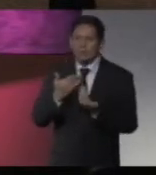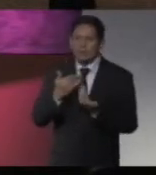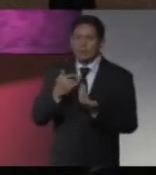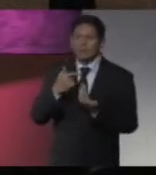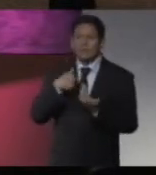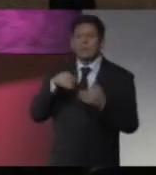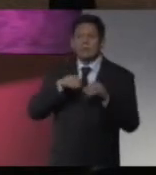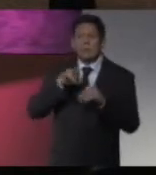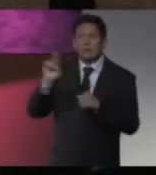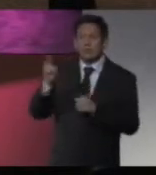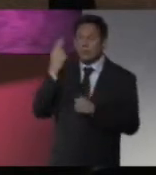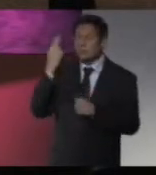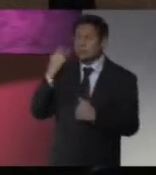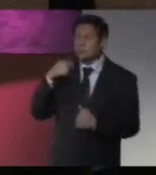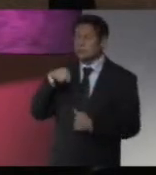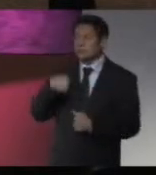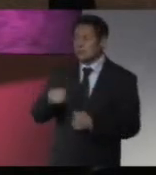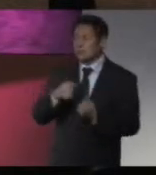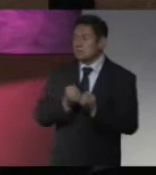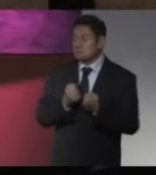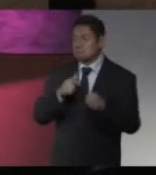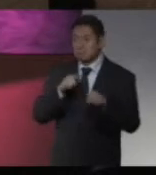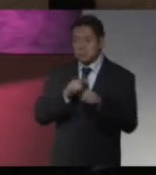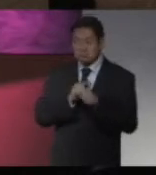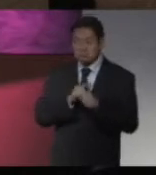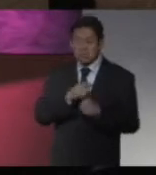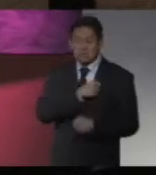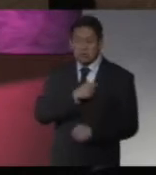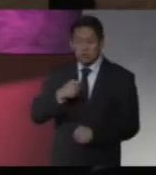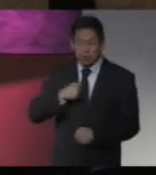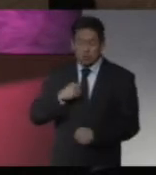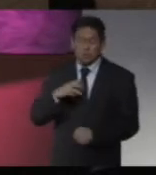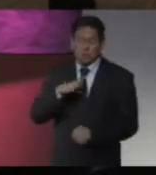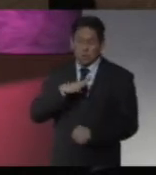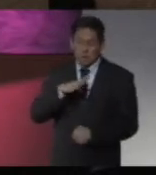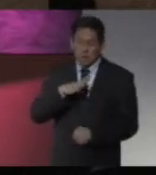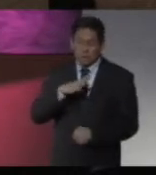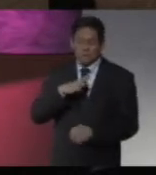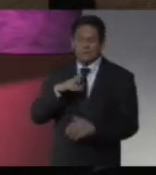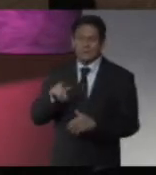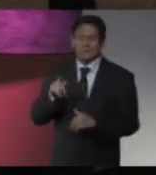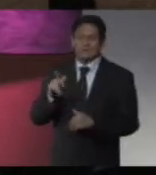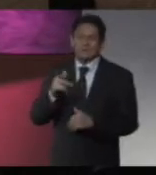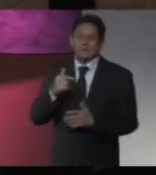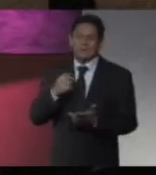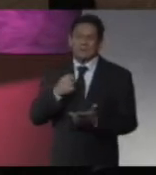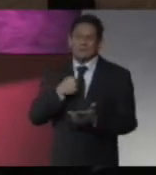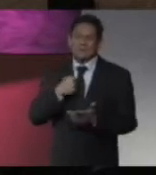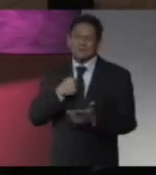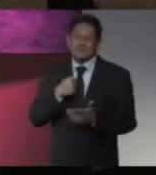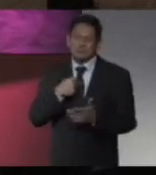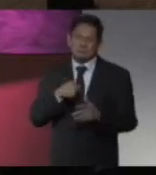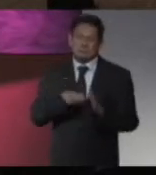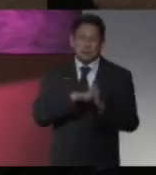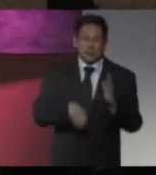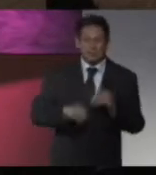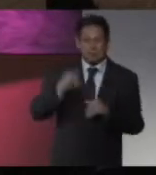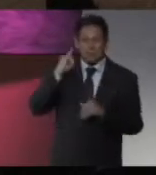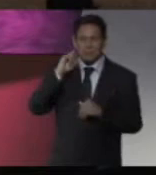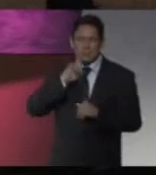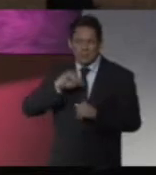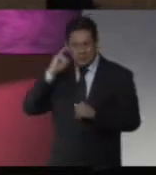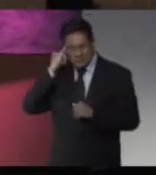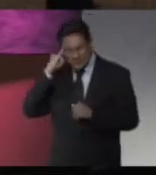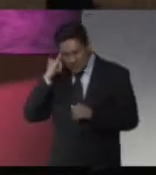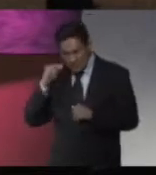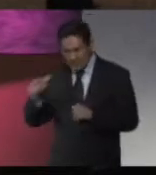Trabajo en la universidad, gozo de la seguridad social, por lo tanto estoy en la antípoda de una compañera indígena que esté hoy